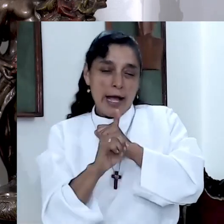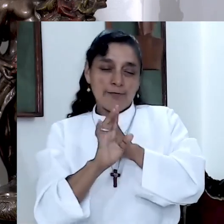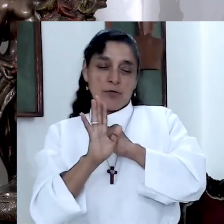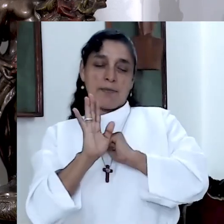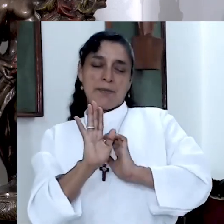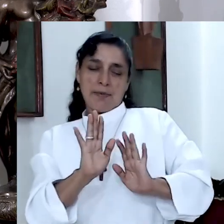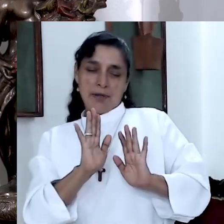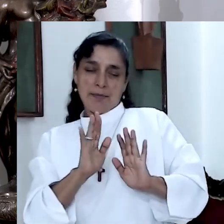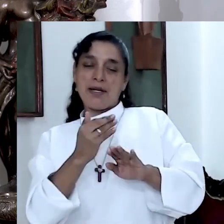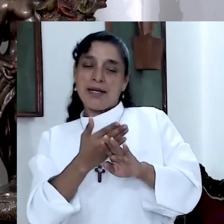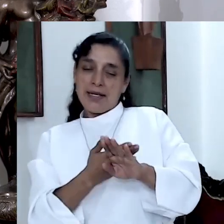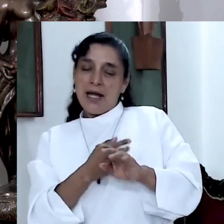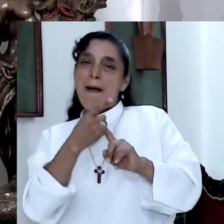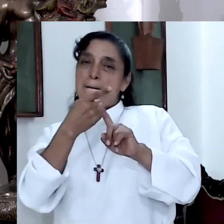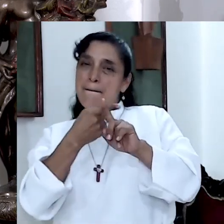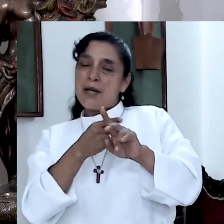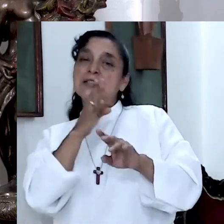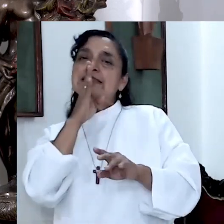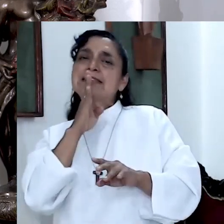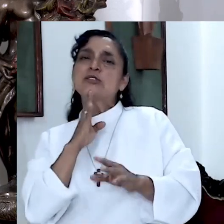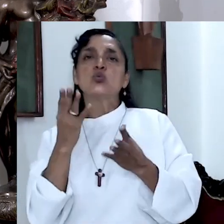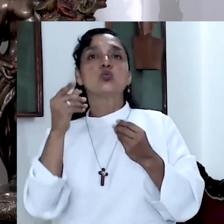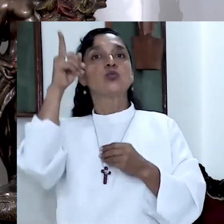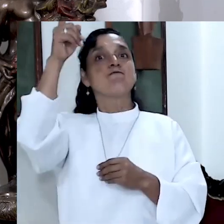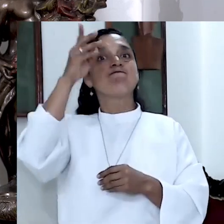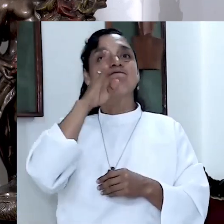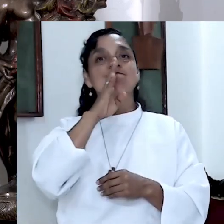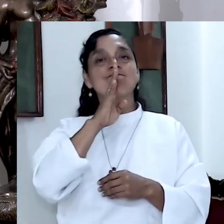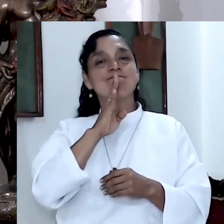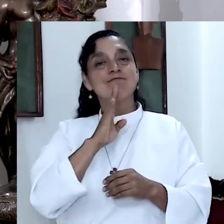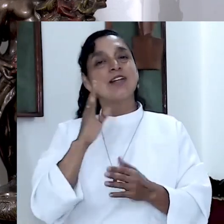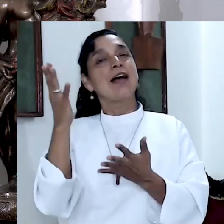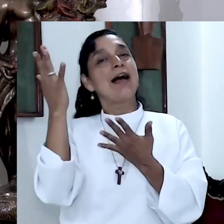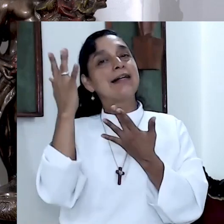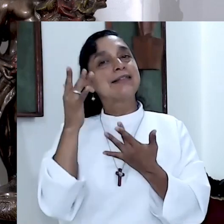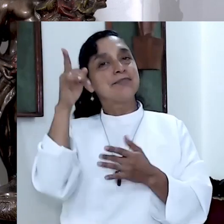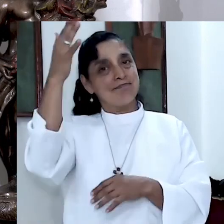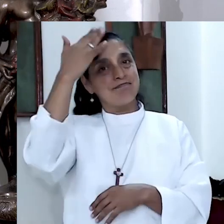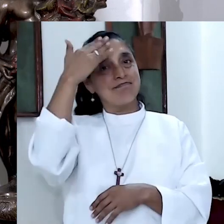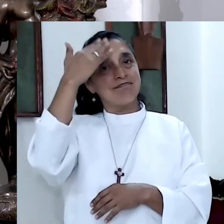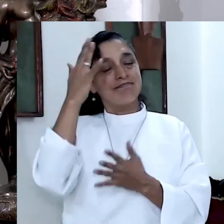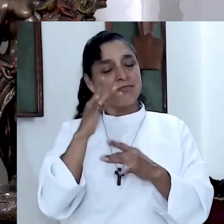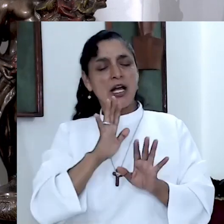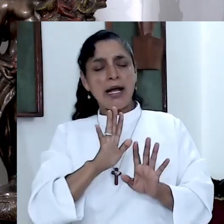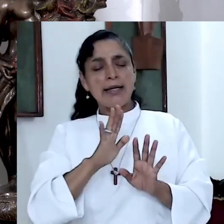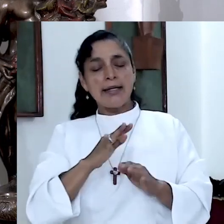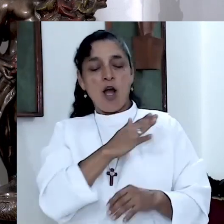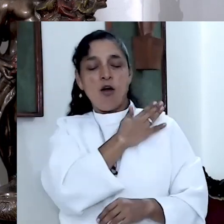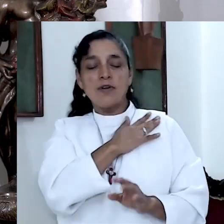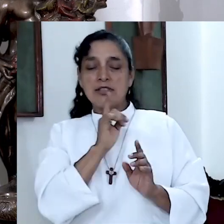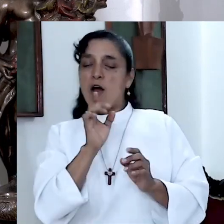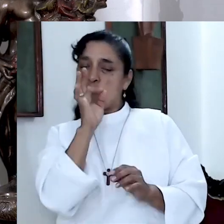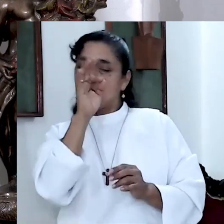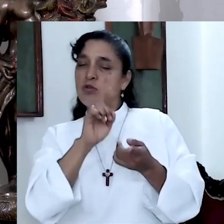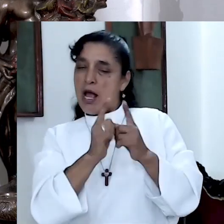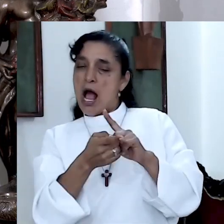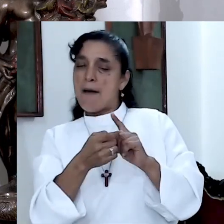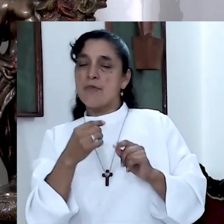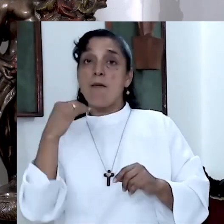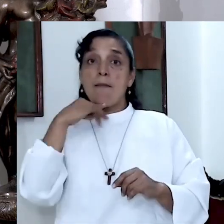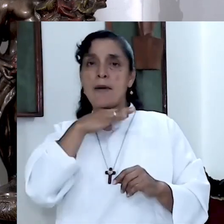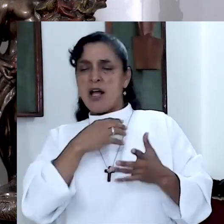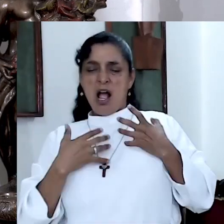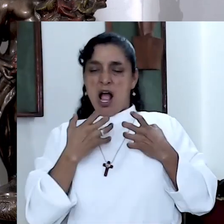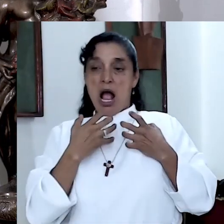decimos. Así es Dios de paciente, sabe esperar, sabe confiar. En cambio,